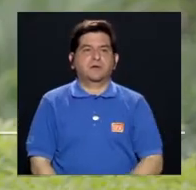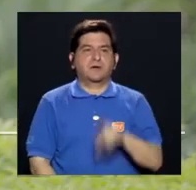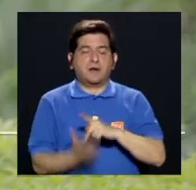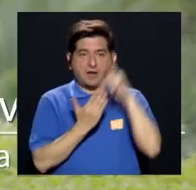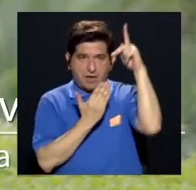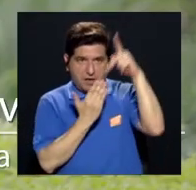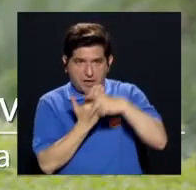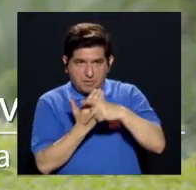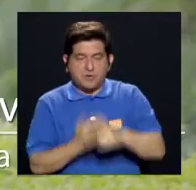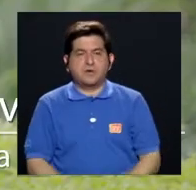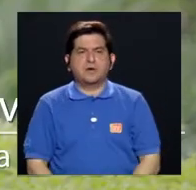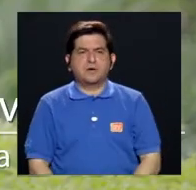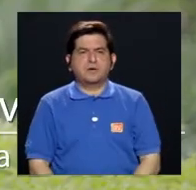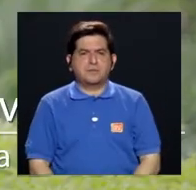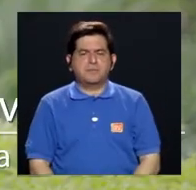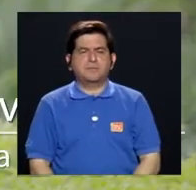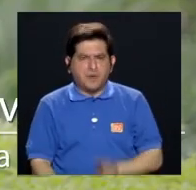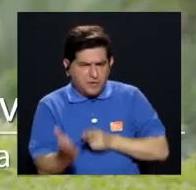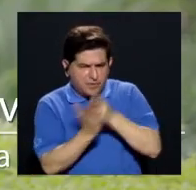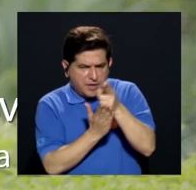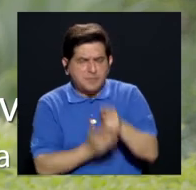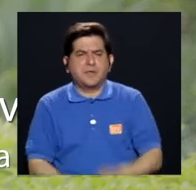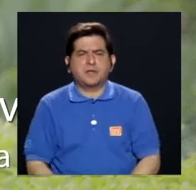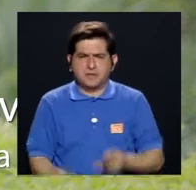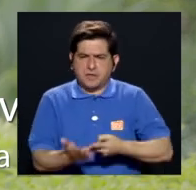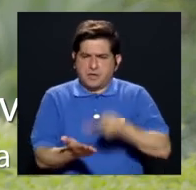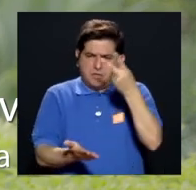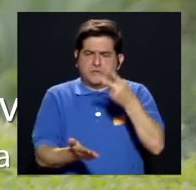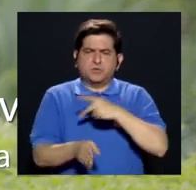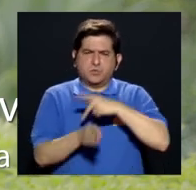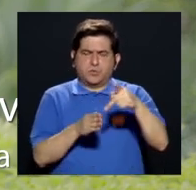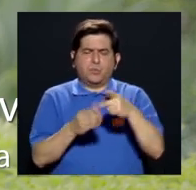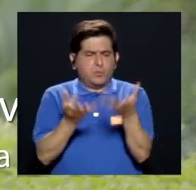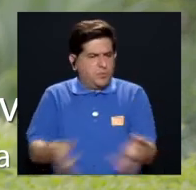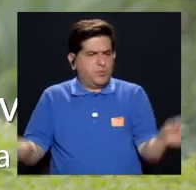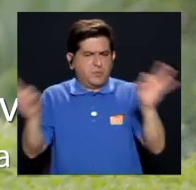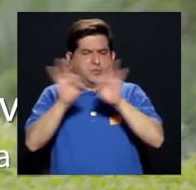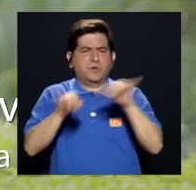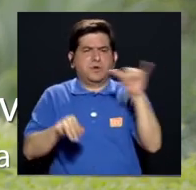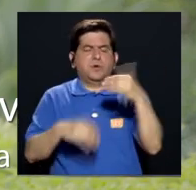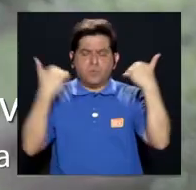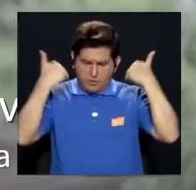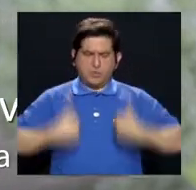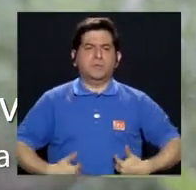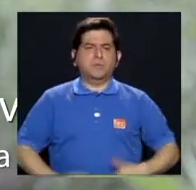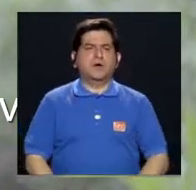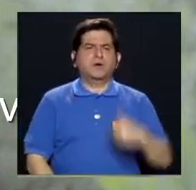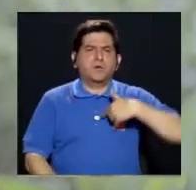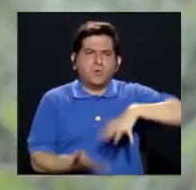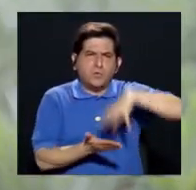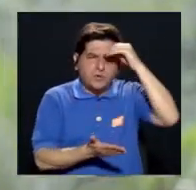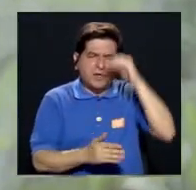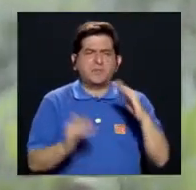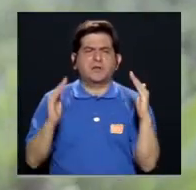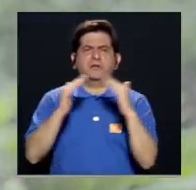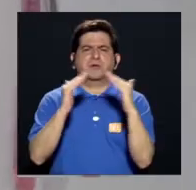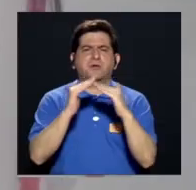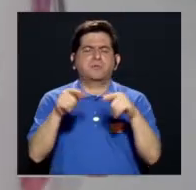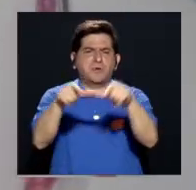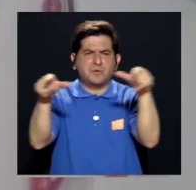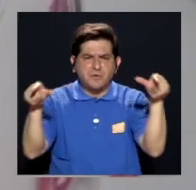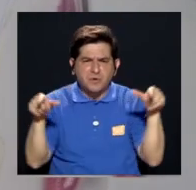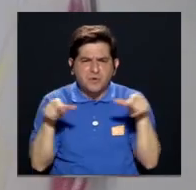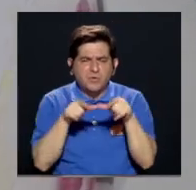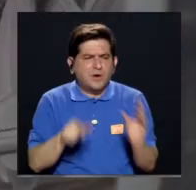este programa, sinceramente, es un enriquecimiento profesional demasiado grande y también humano, porque uno aprende a convivir con chicos de